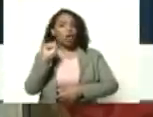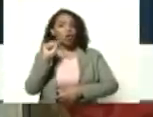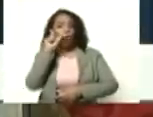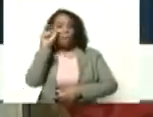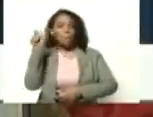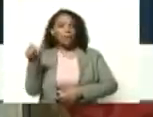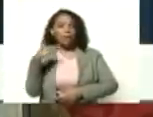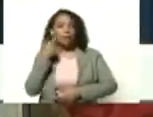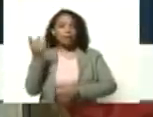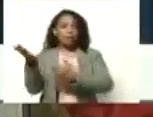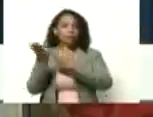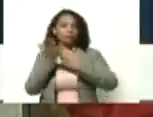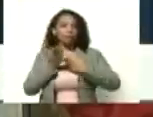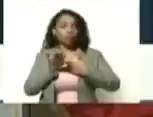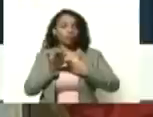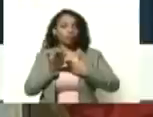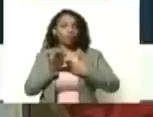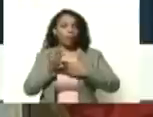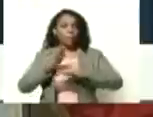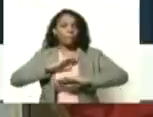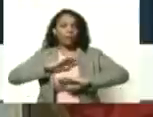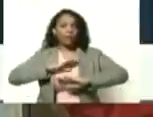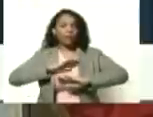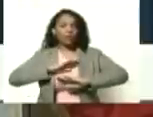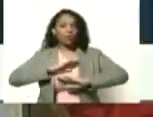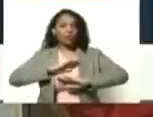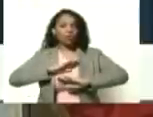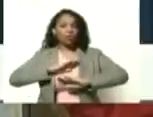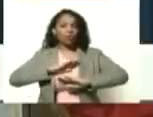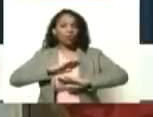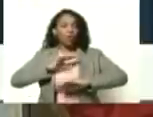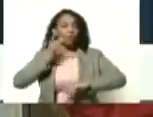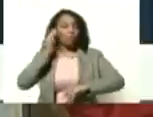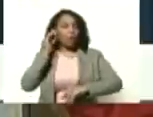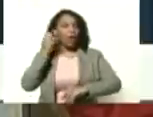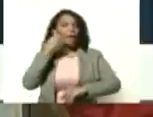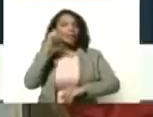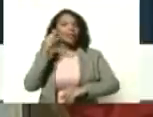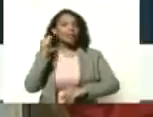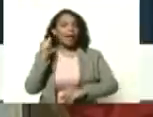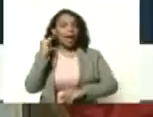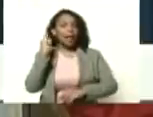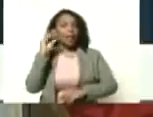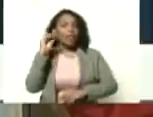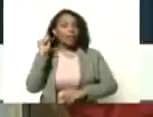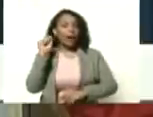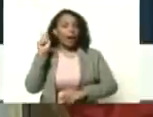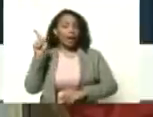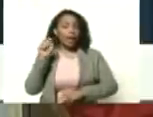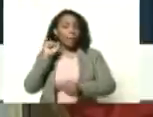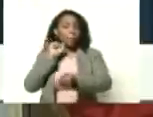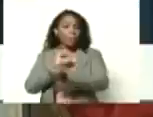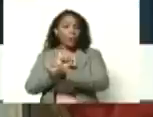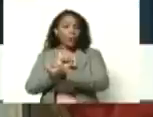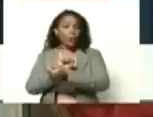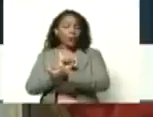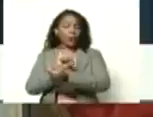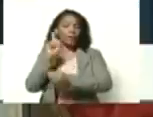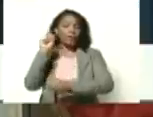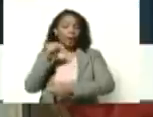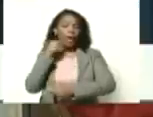recibía beneficios zaida suárez quien también está detenida y aportado también